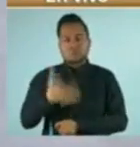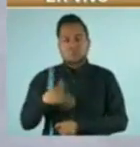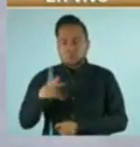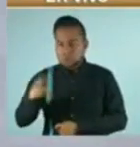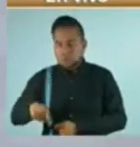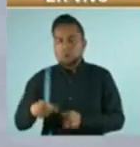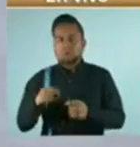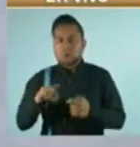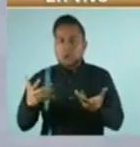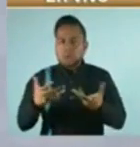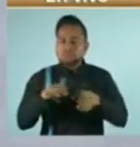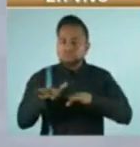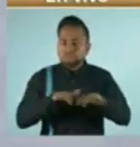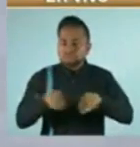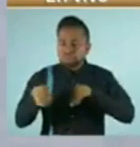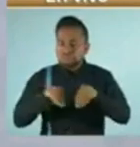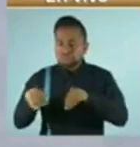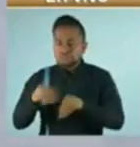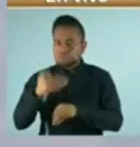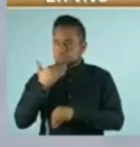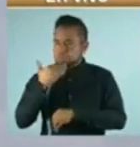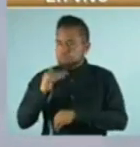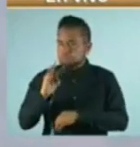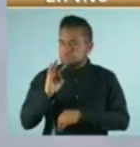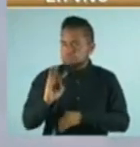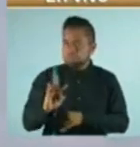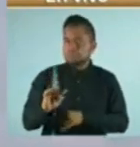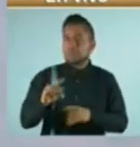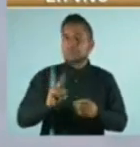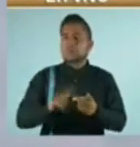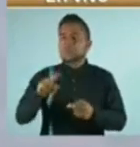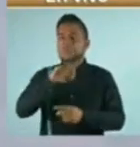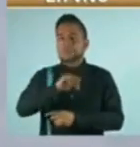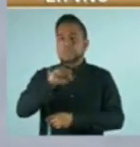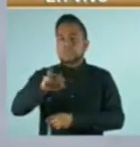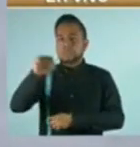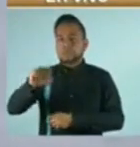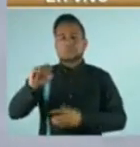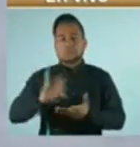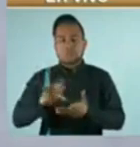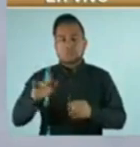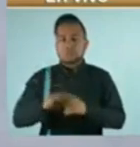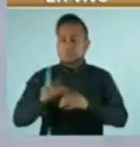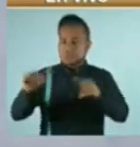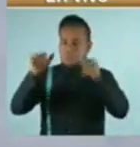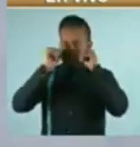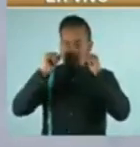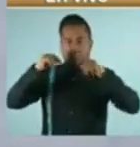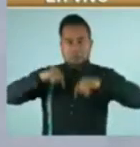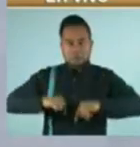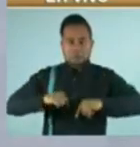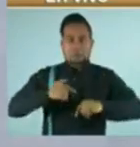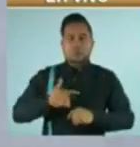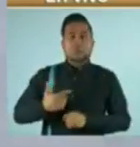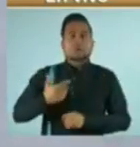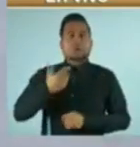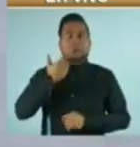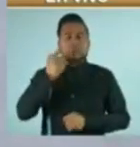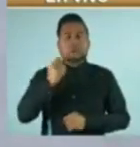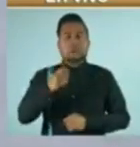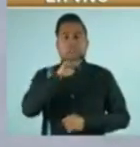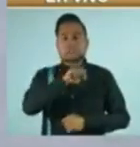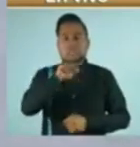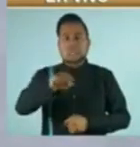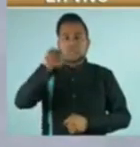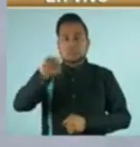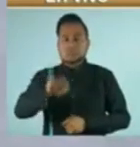haciendo un trabajo extraordinario en la Sierra Sur. Gracias por tomarnos en cuenta. Creemos que la Sierra Sur también